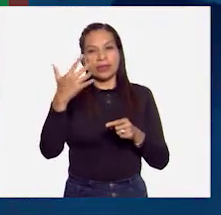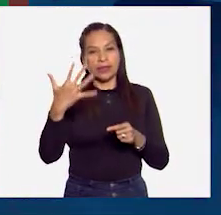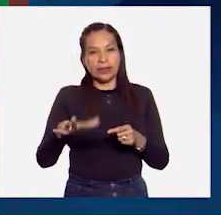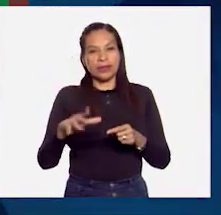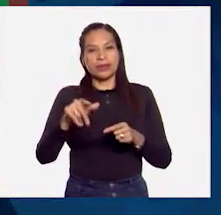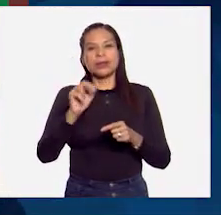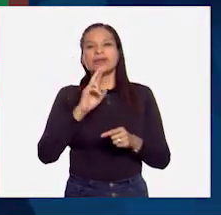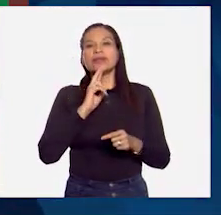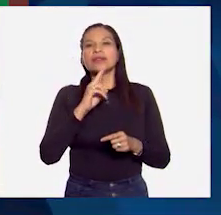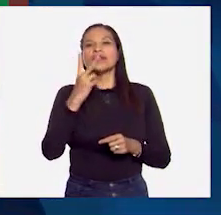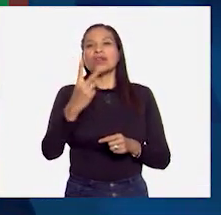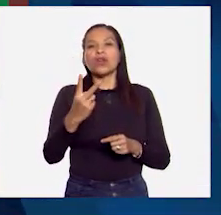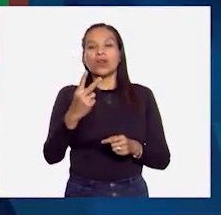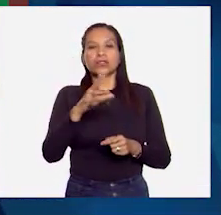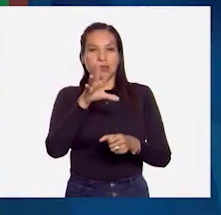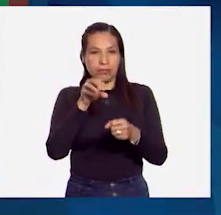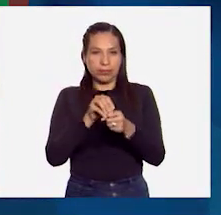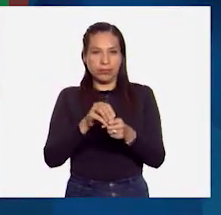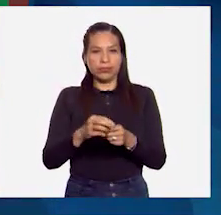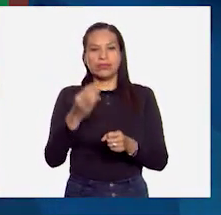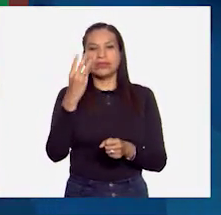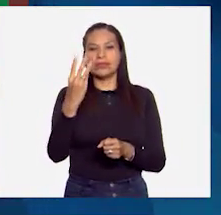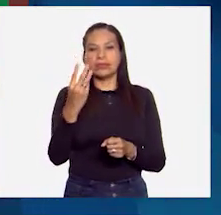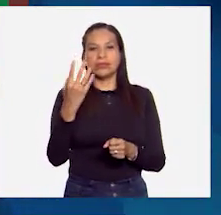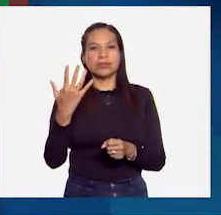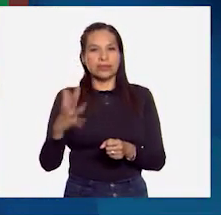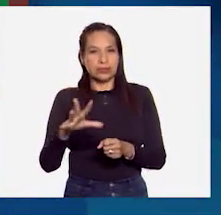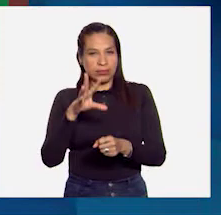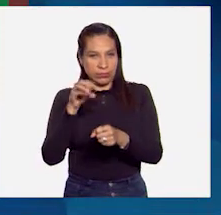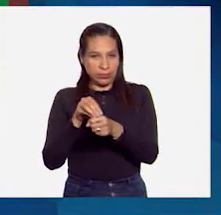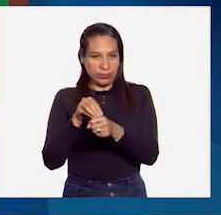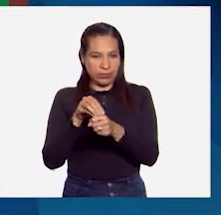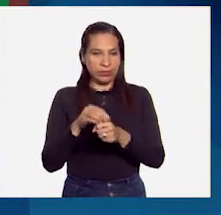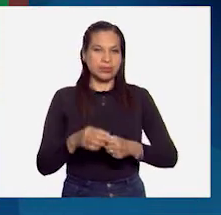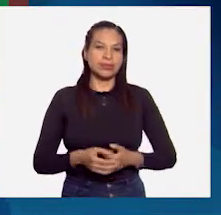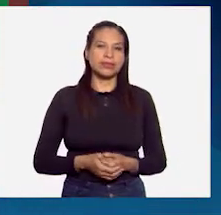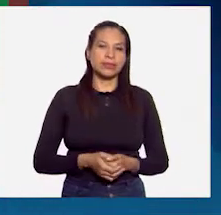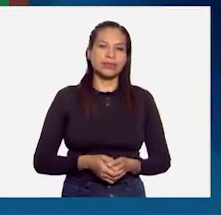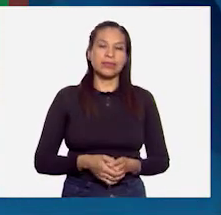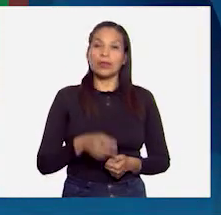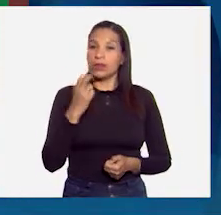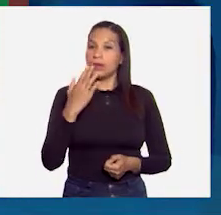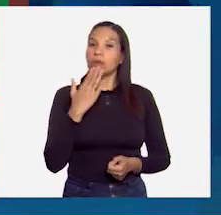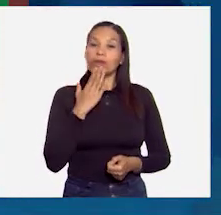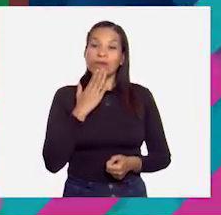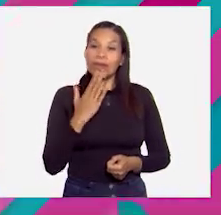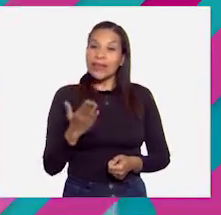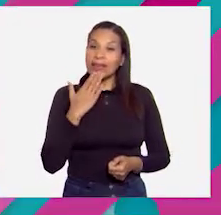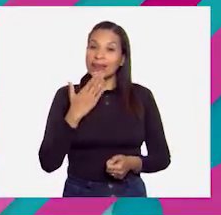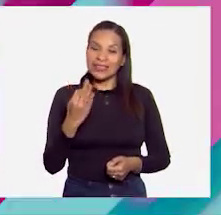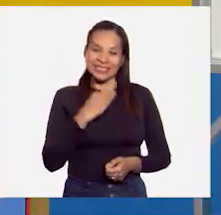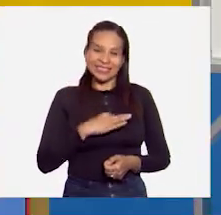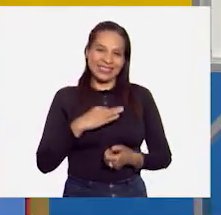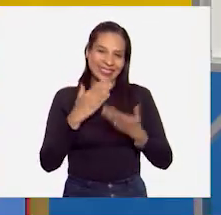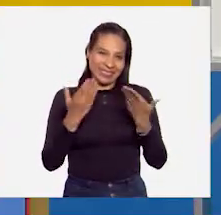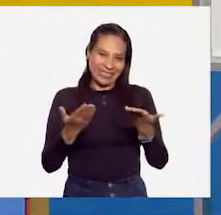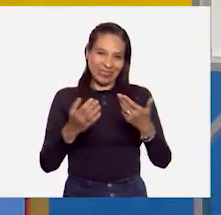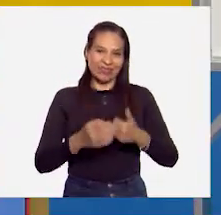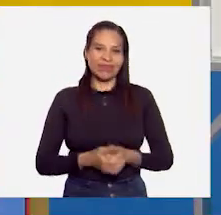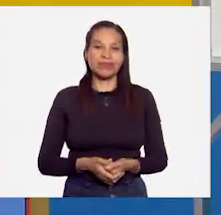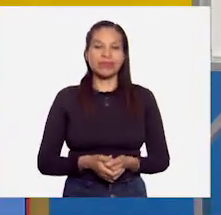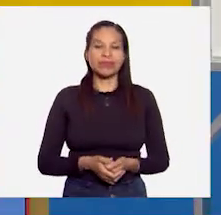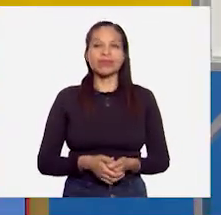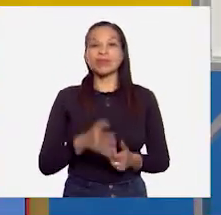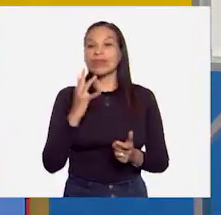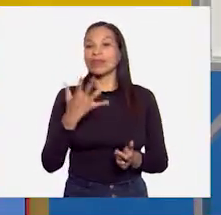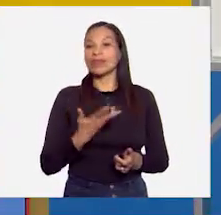el resultado es 2 mandalas enteros y 3 décimos en total. ¡Lucieron muy bien! ¡Felicidades!